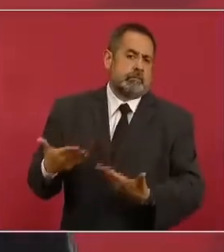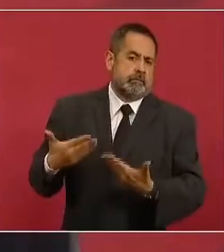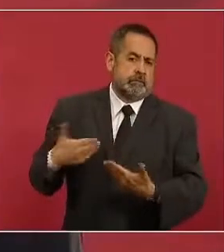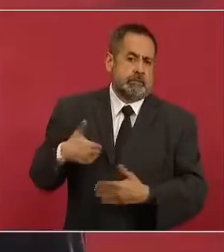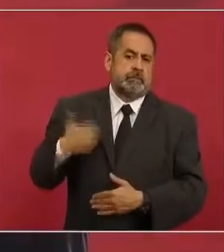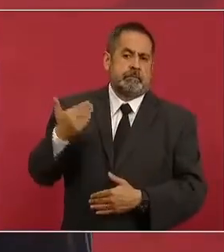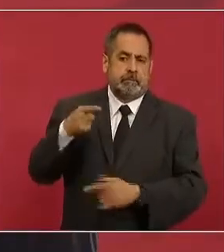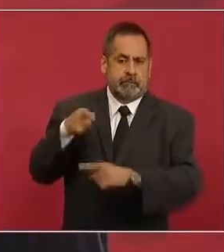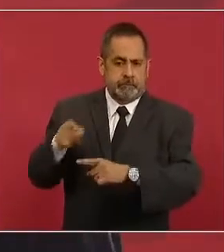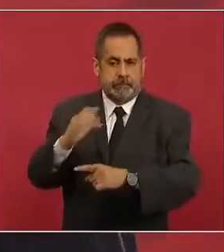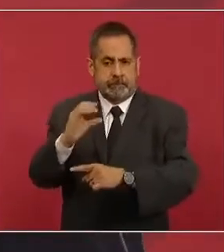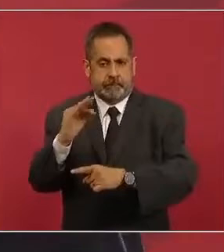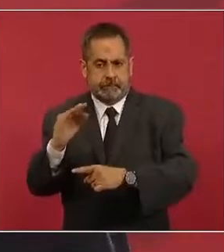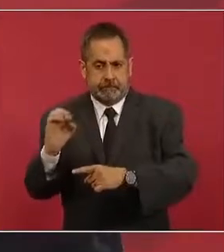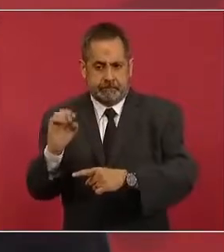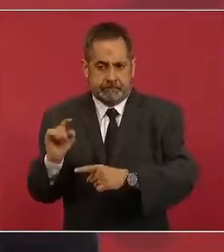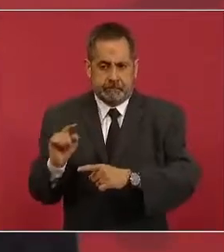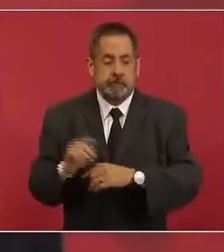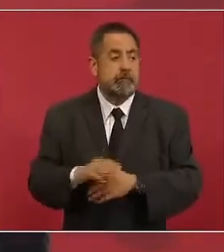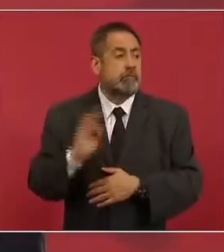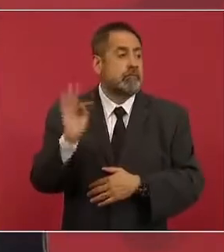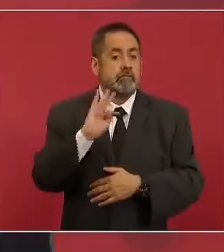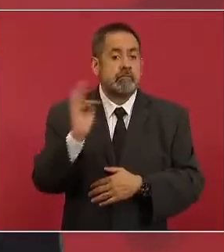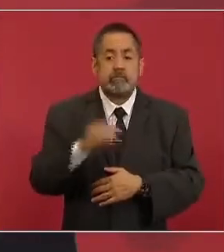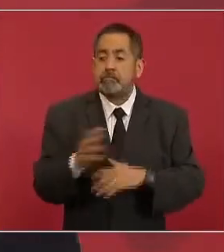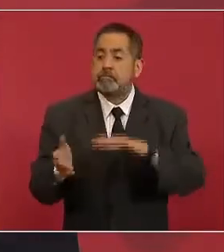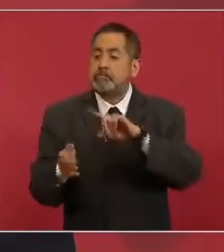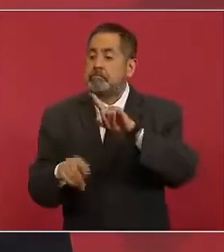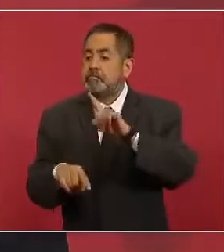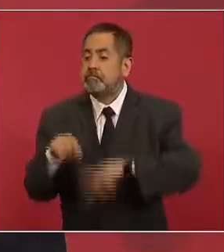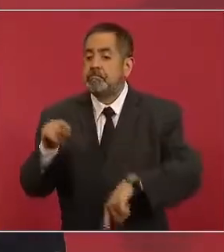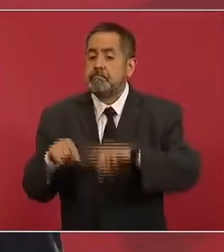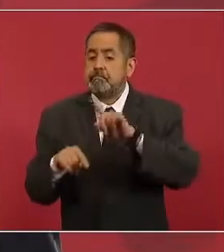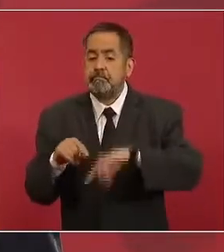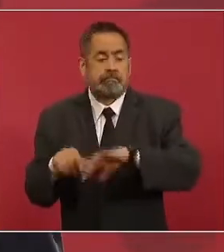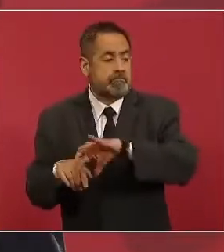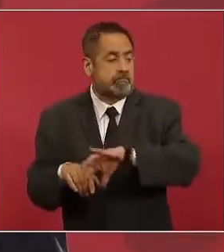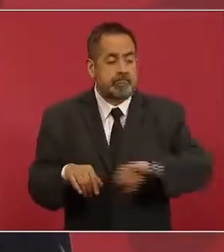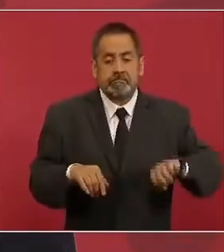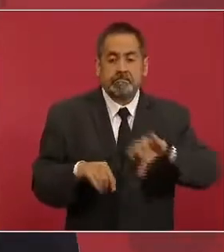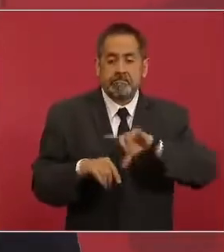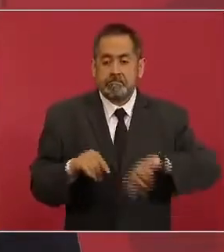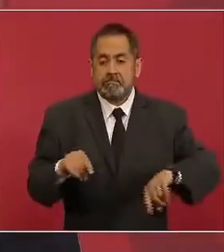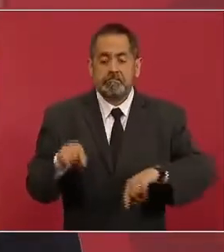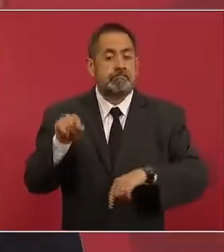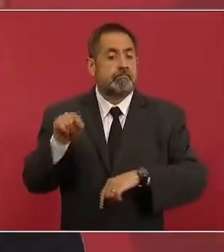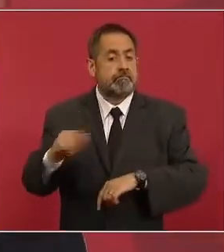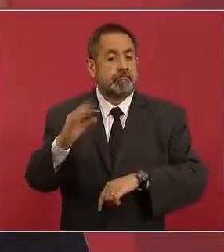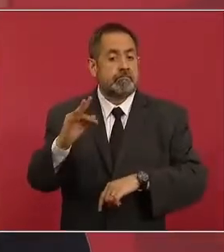pero si sigue perdiendo terreno la Comisión Federal de Electricidad,